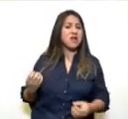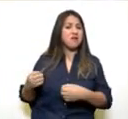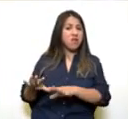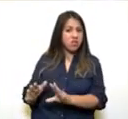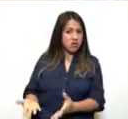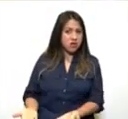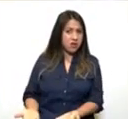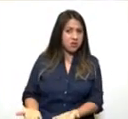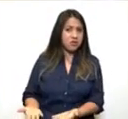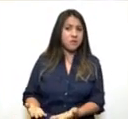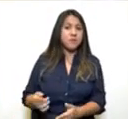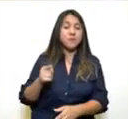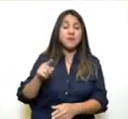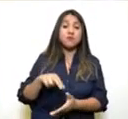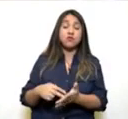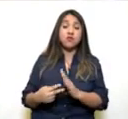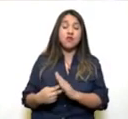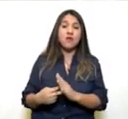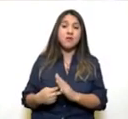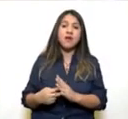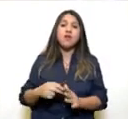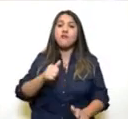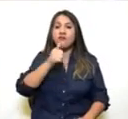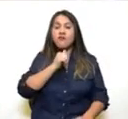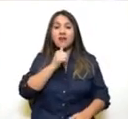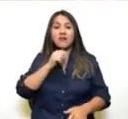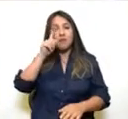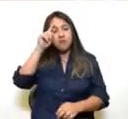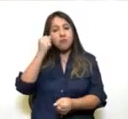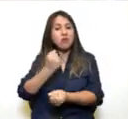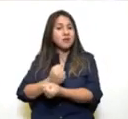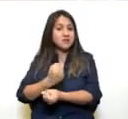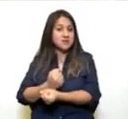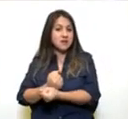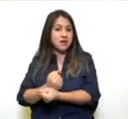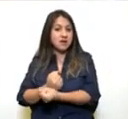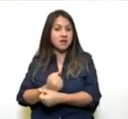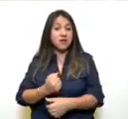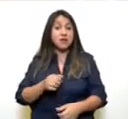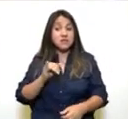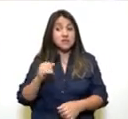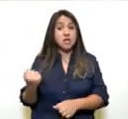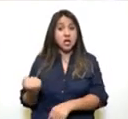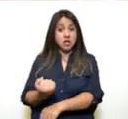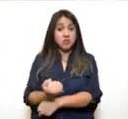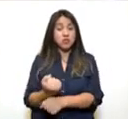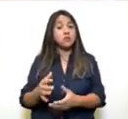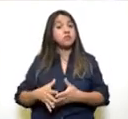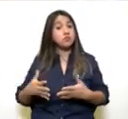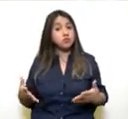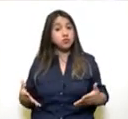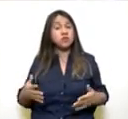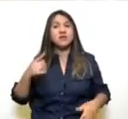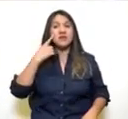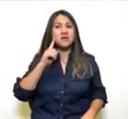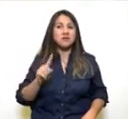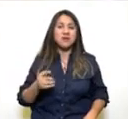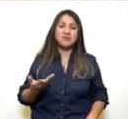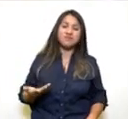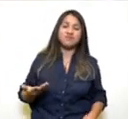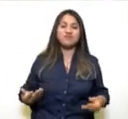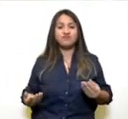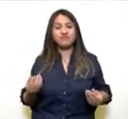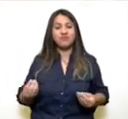es un problema de falta de policías sí que ayuda pero es